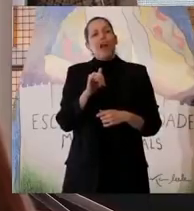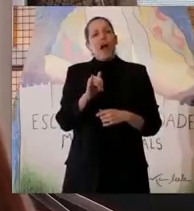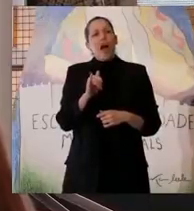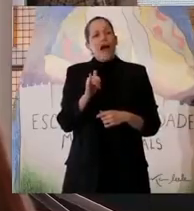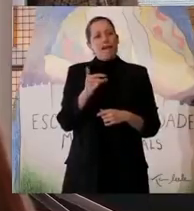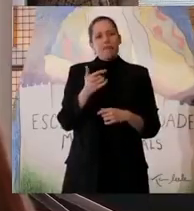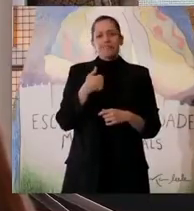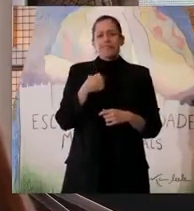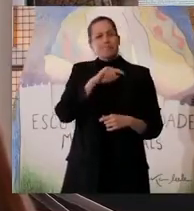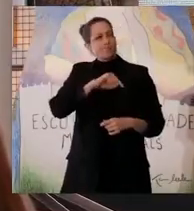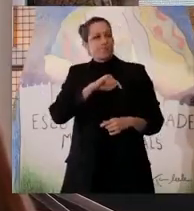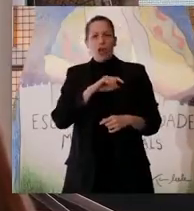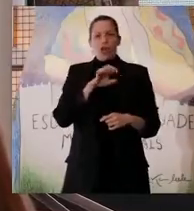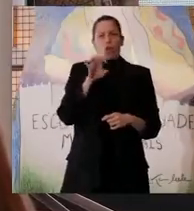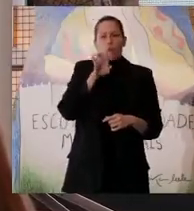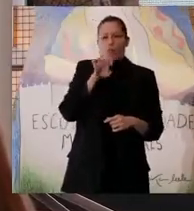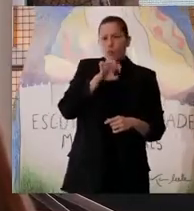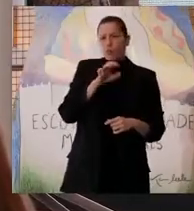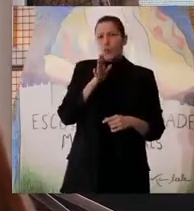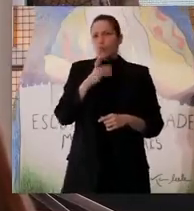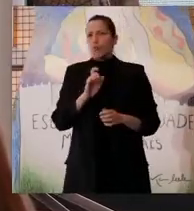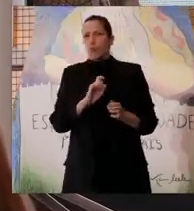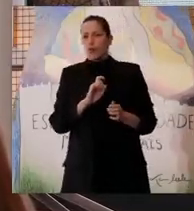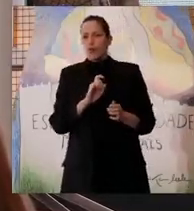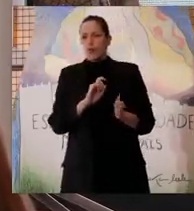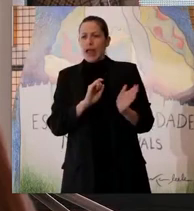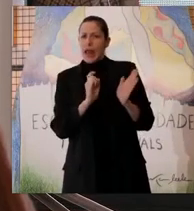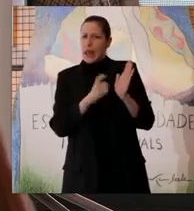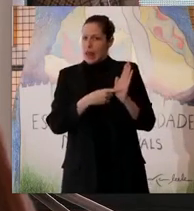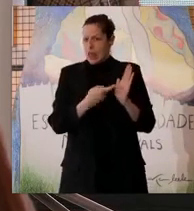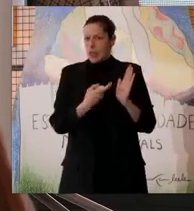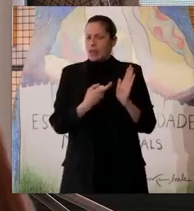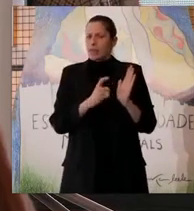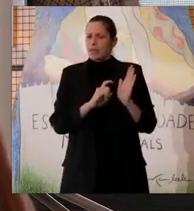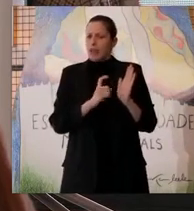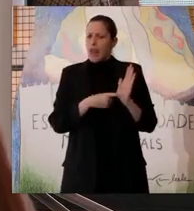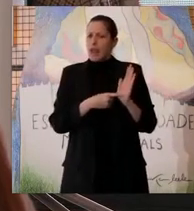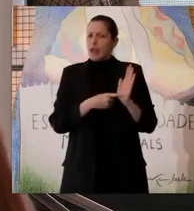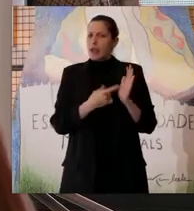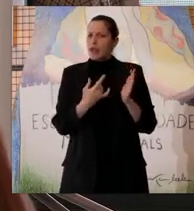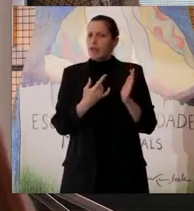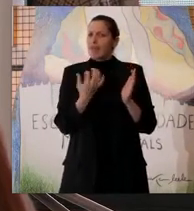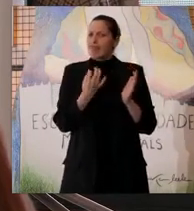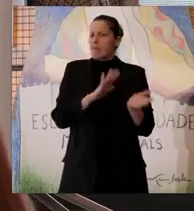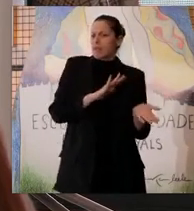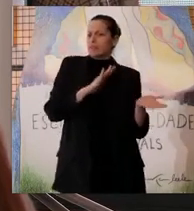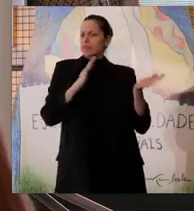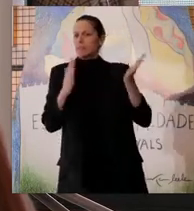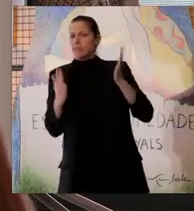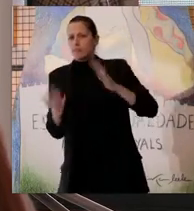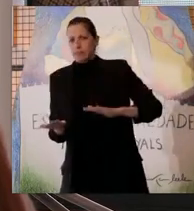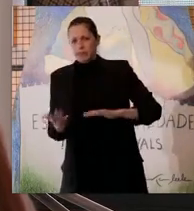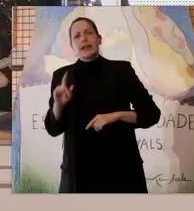algo en una ley que lo convierte más o menos más o menos en obligatorio pero es que luego esa ley tiene que ser aplicada y tiene que ser